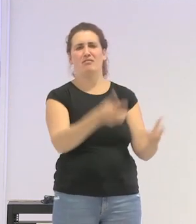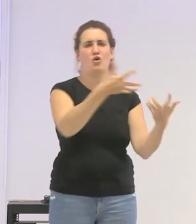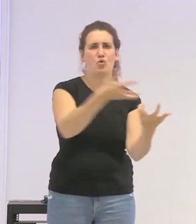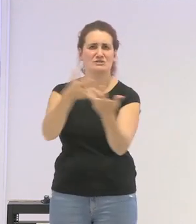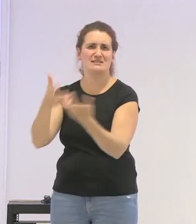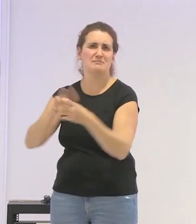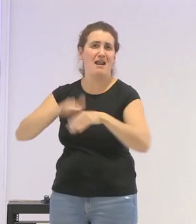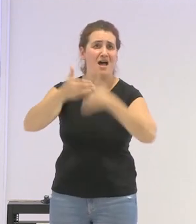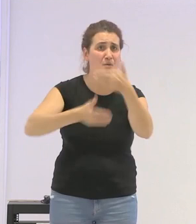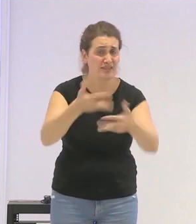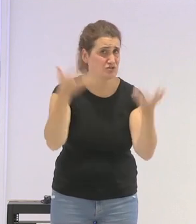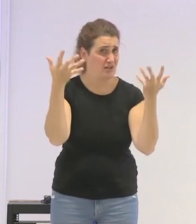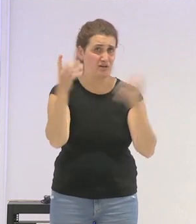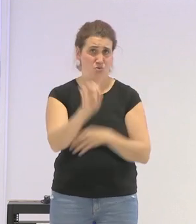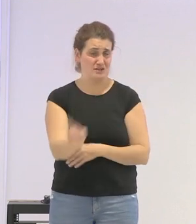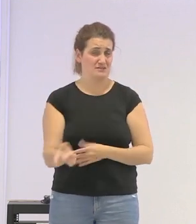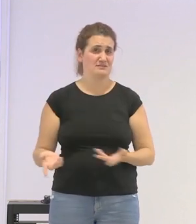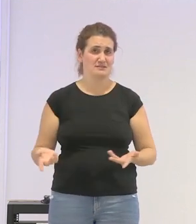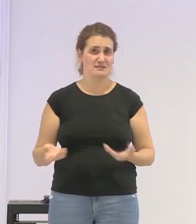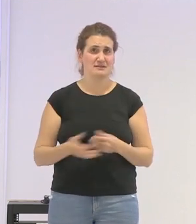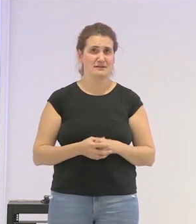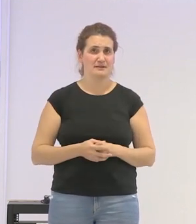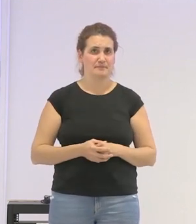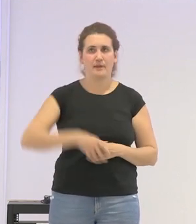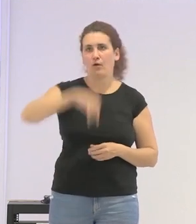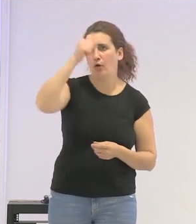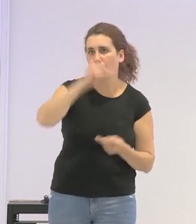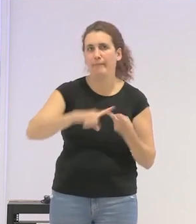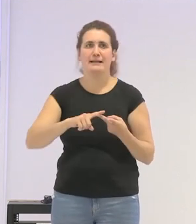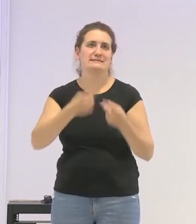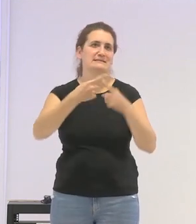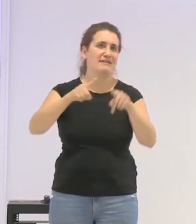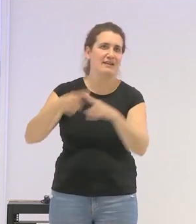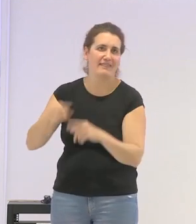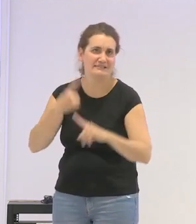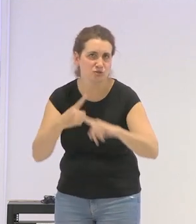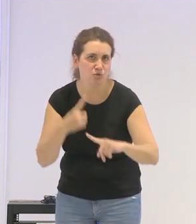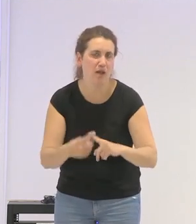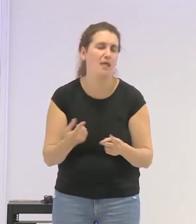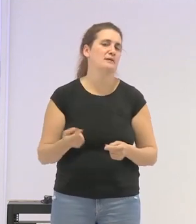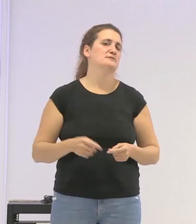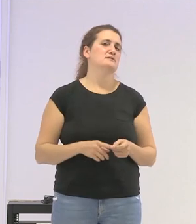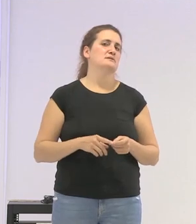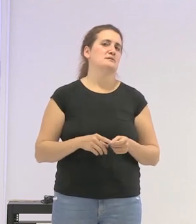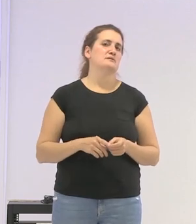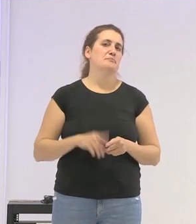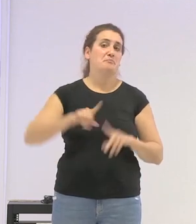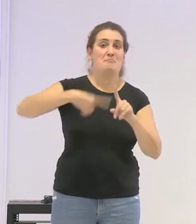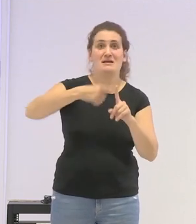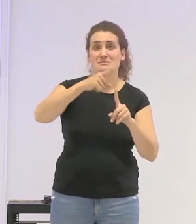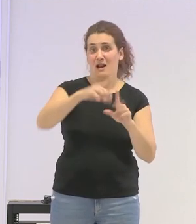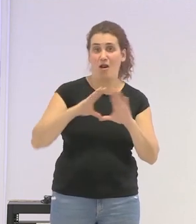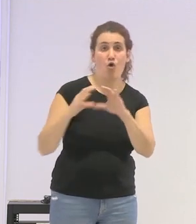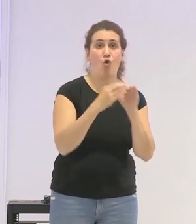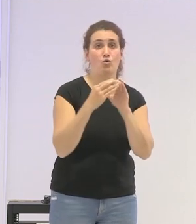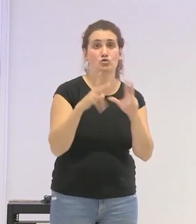conseguir avances para las mujeres, para los hombres, para las disidencias sexuales y para el conjunto social, si